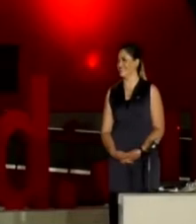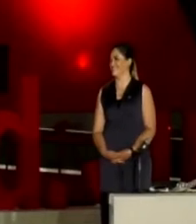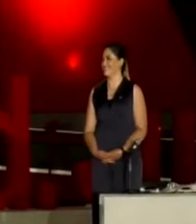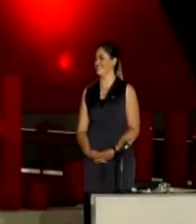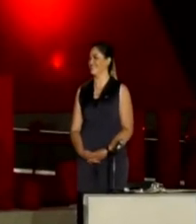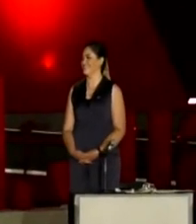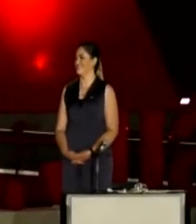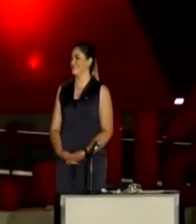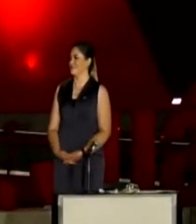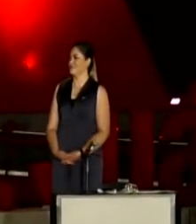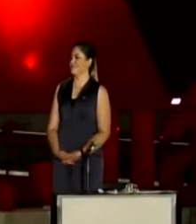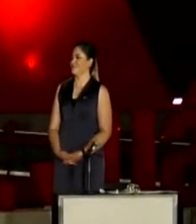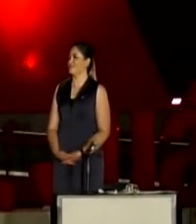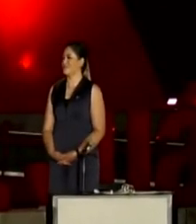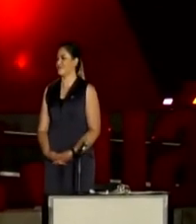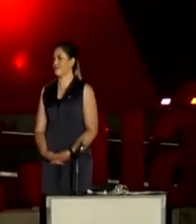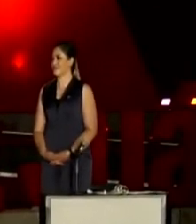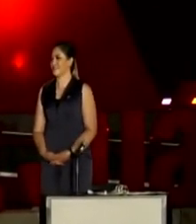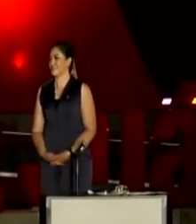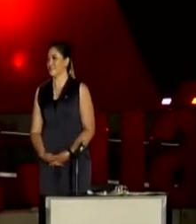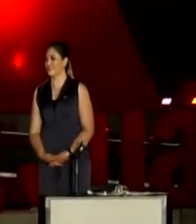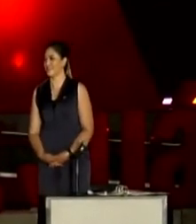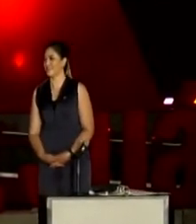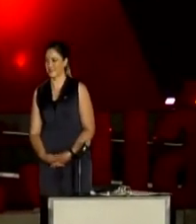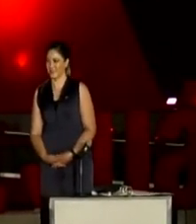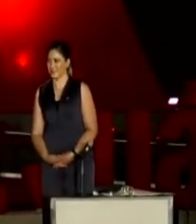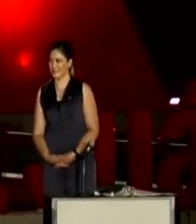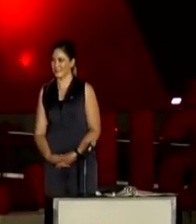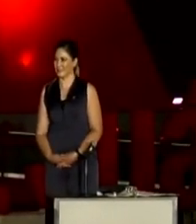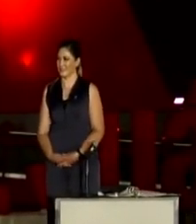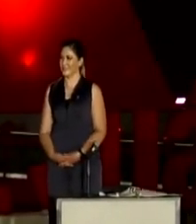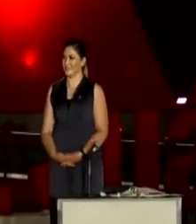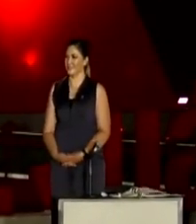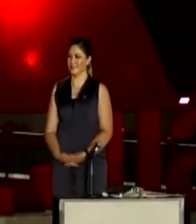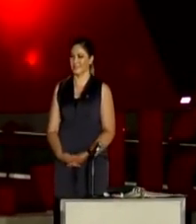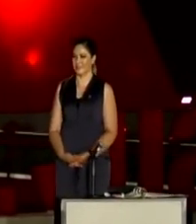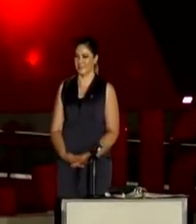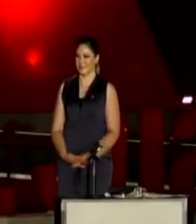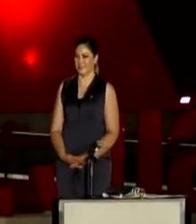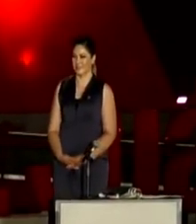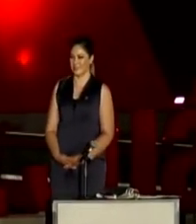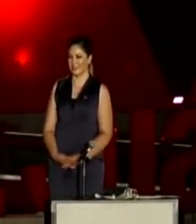bríos renovados. Seamos testigos, pues.